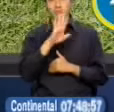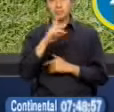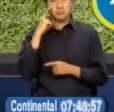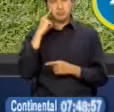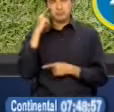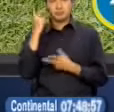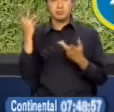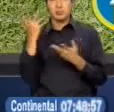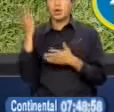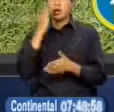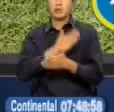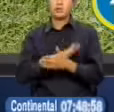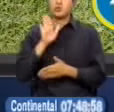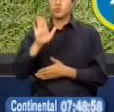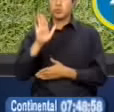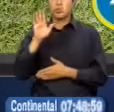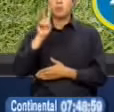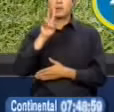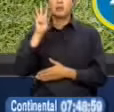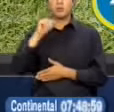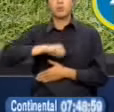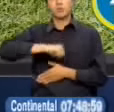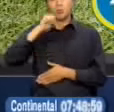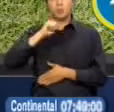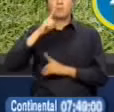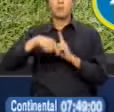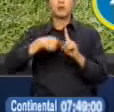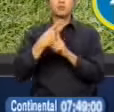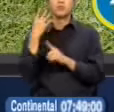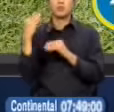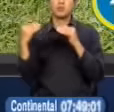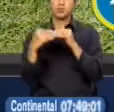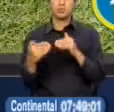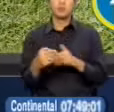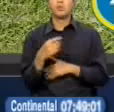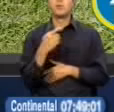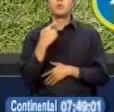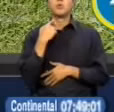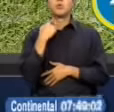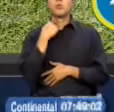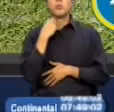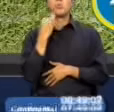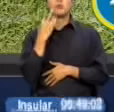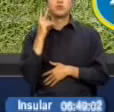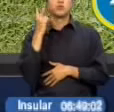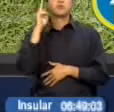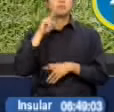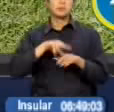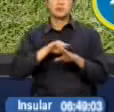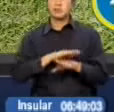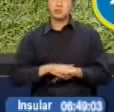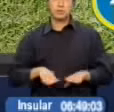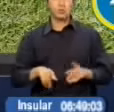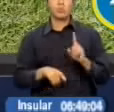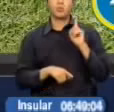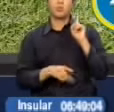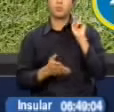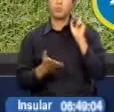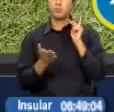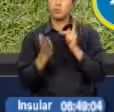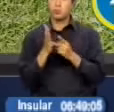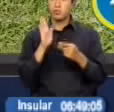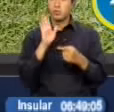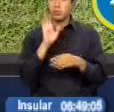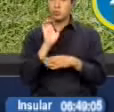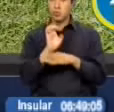ellos han ganado 24 de esos partidos más cuatro empates y sólo han sucumbido en dos ocasiones el único punto a favor de la tricolor